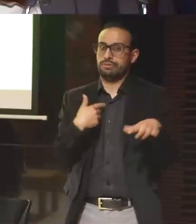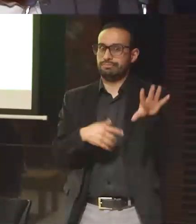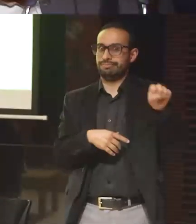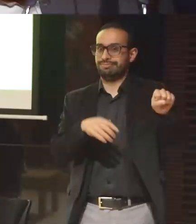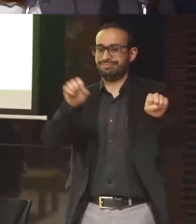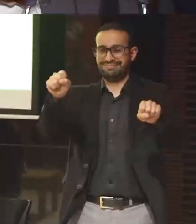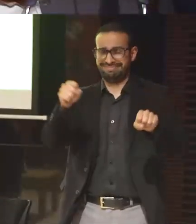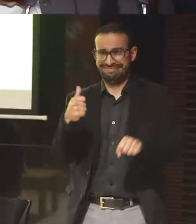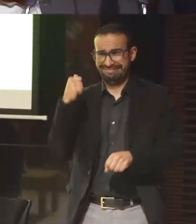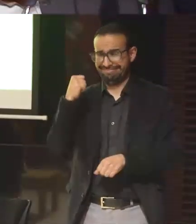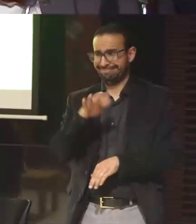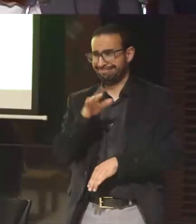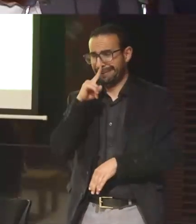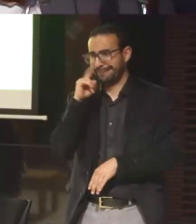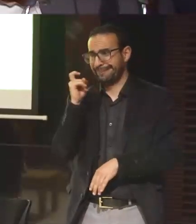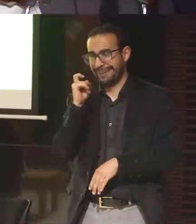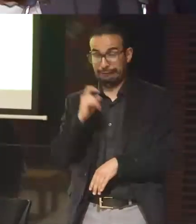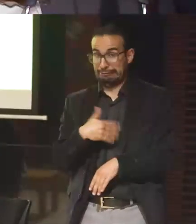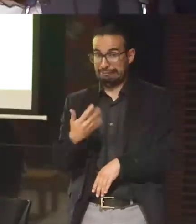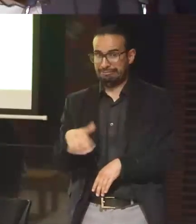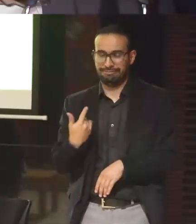cosas positivas no existían.